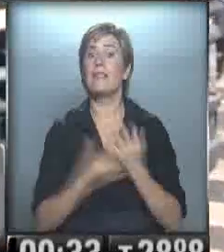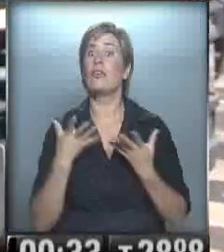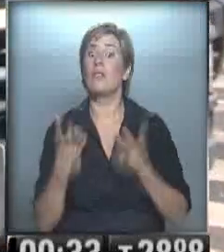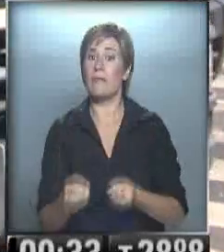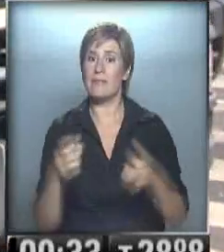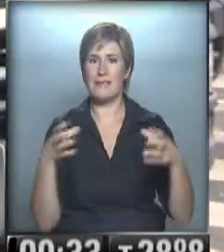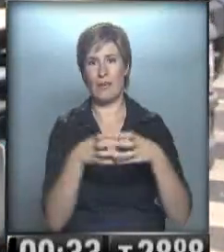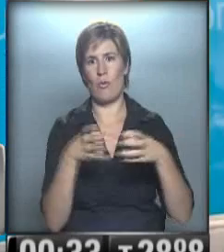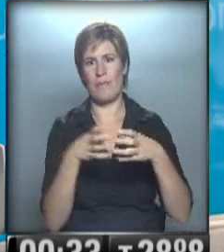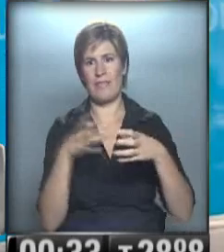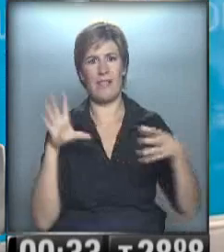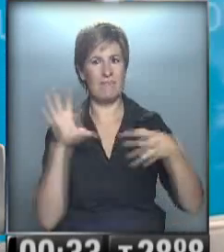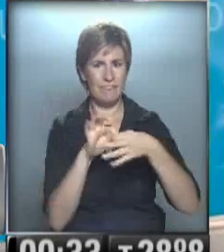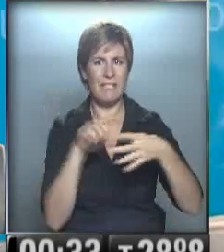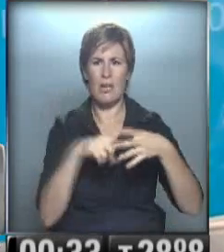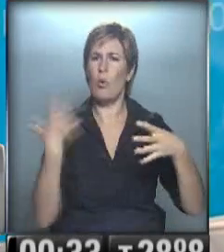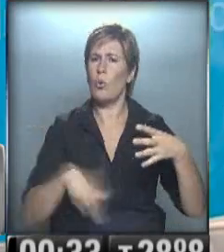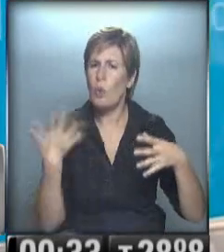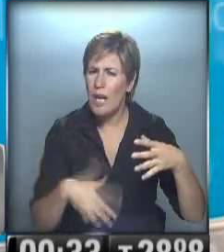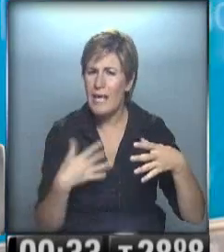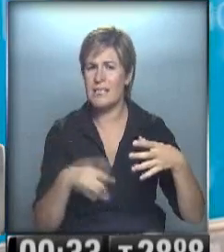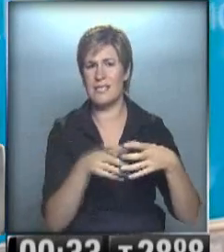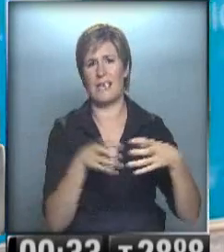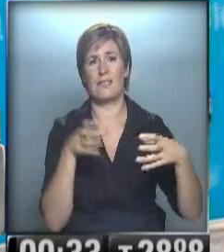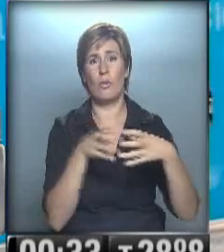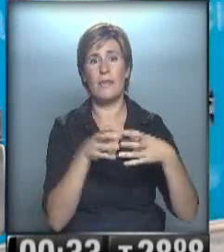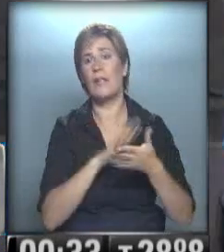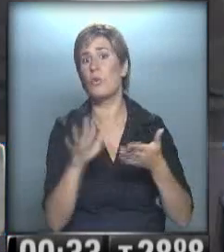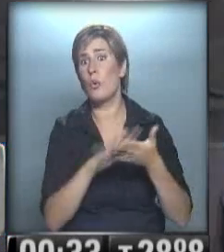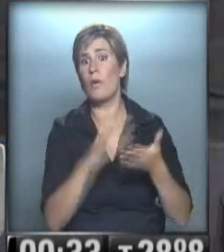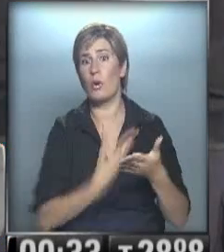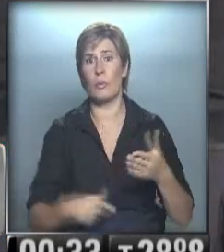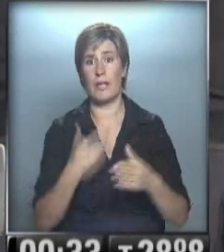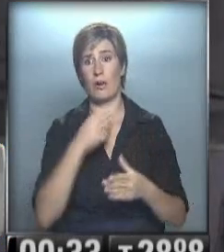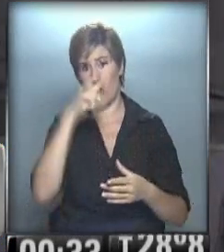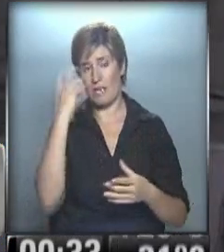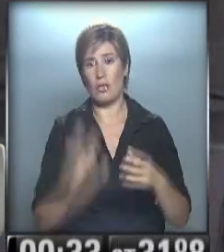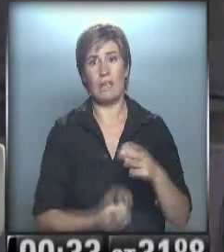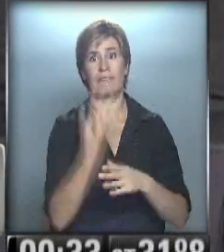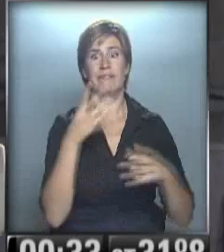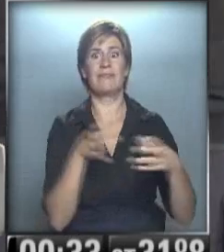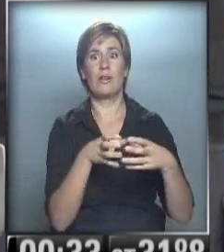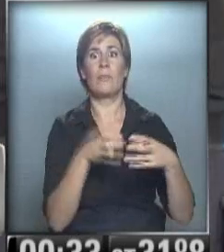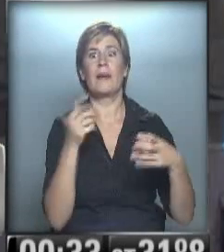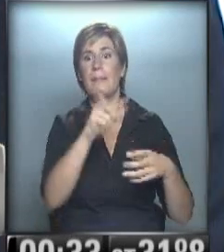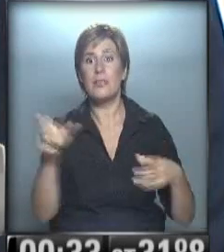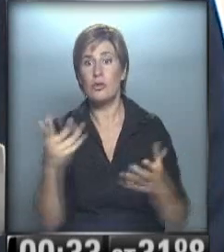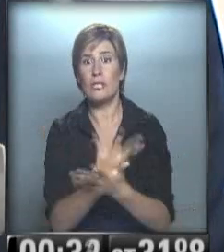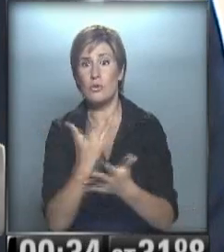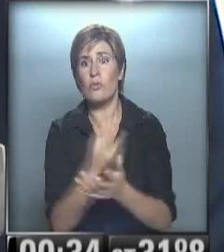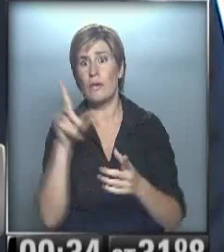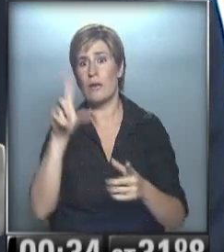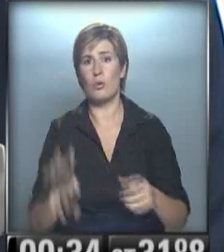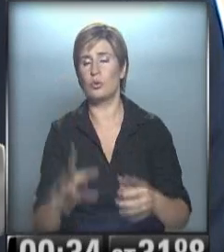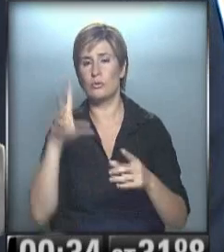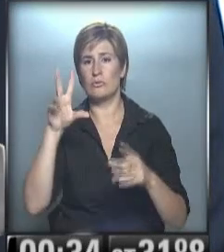de Crisis Interministerial que implementó el Gobierno Nacional para asistir a los afectados por los cortes de luz. La tarea